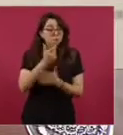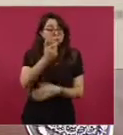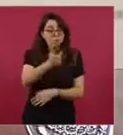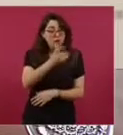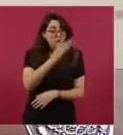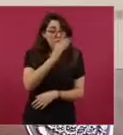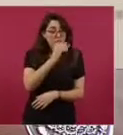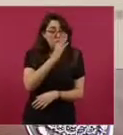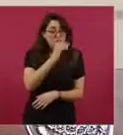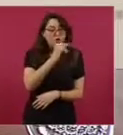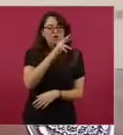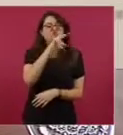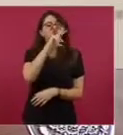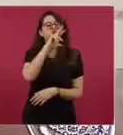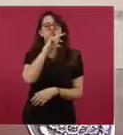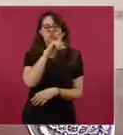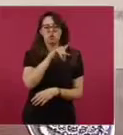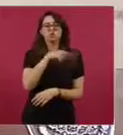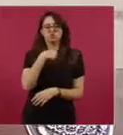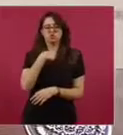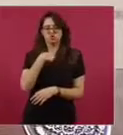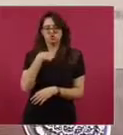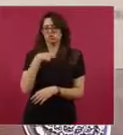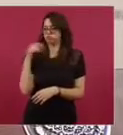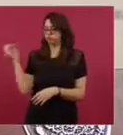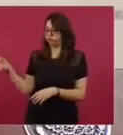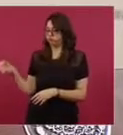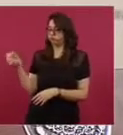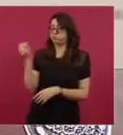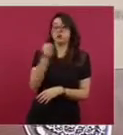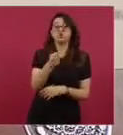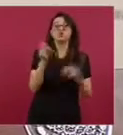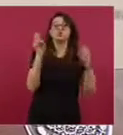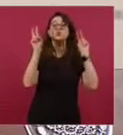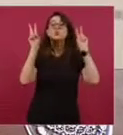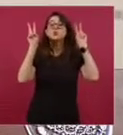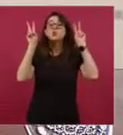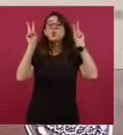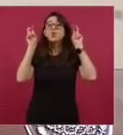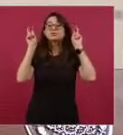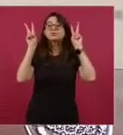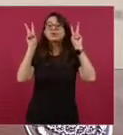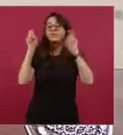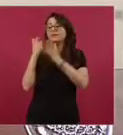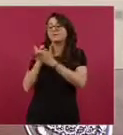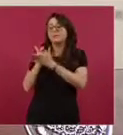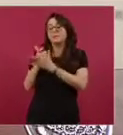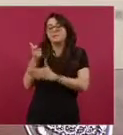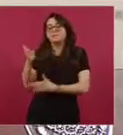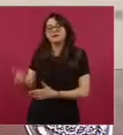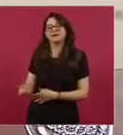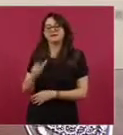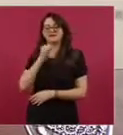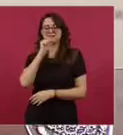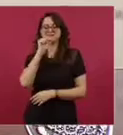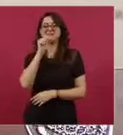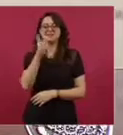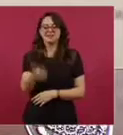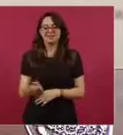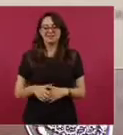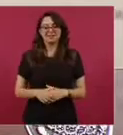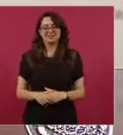Entonces es como un abogado sí de oficio sí se